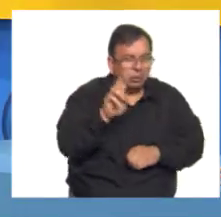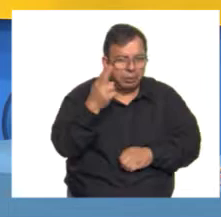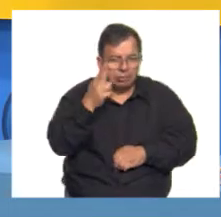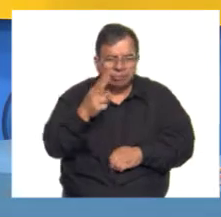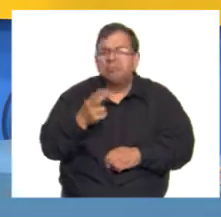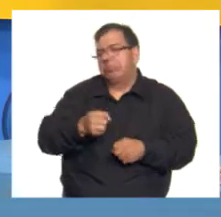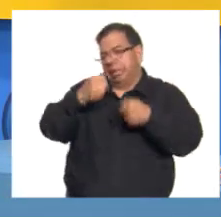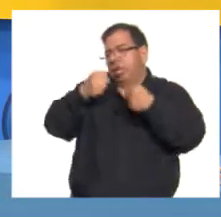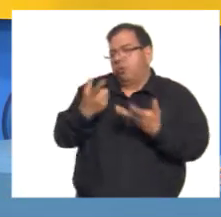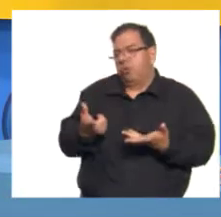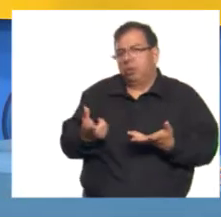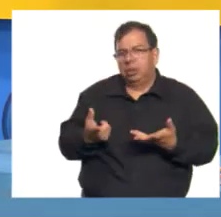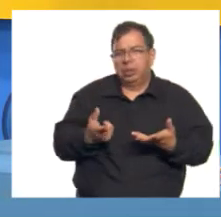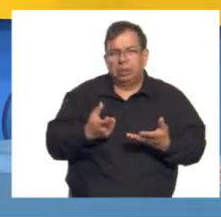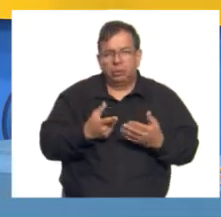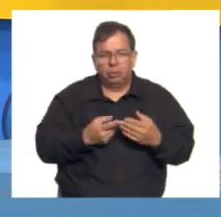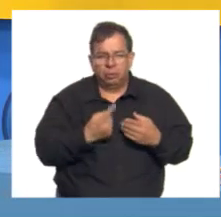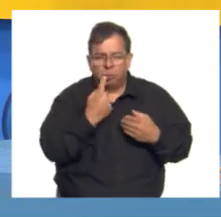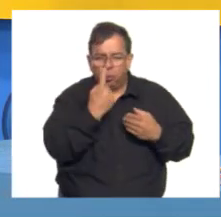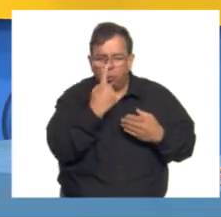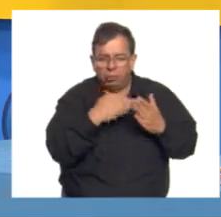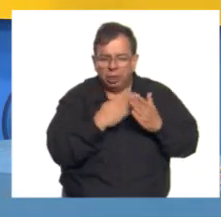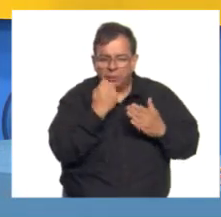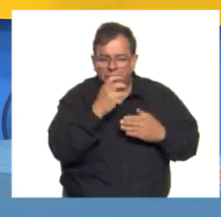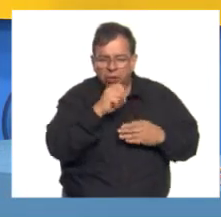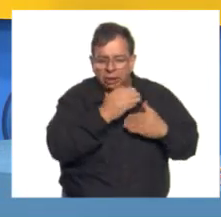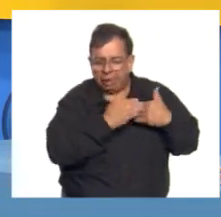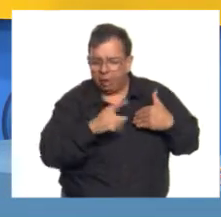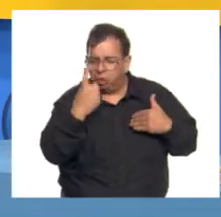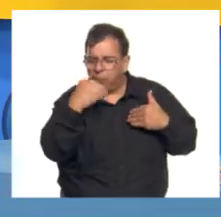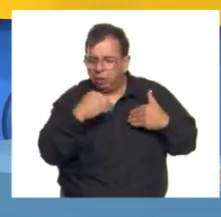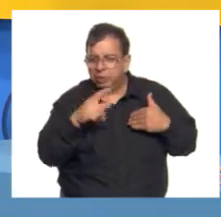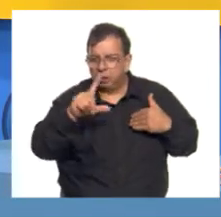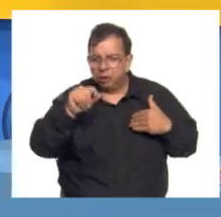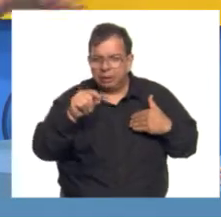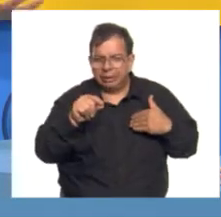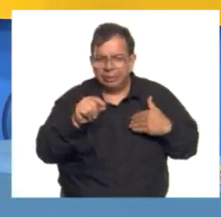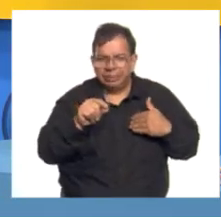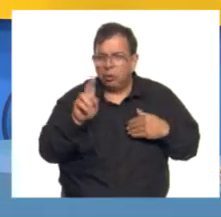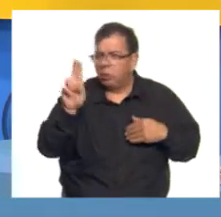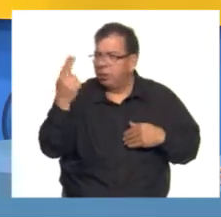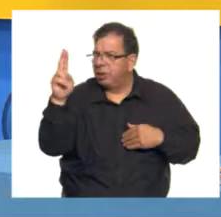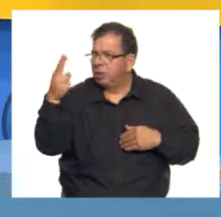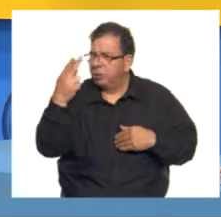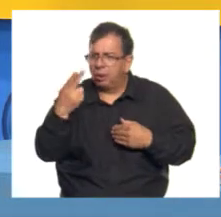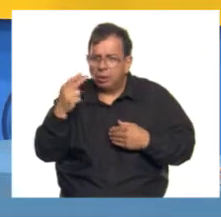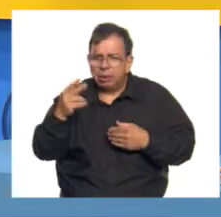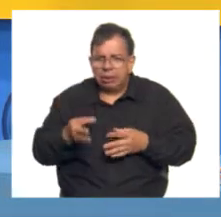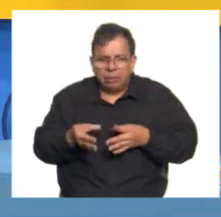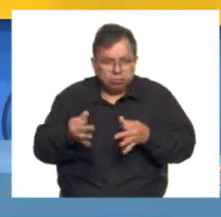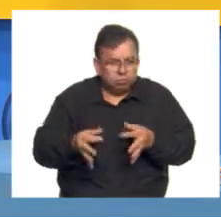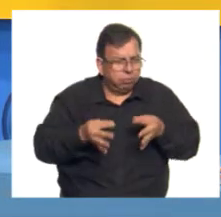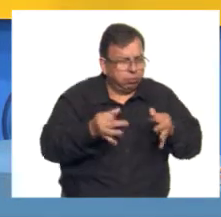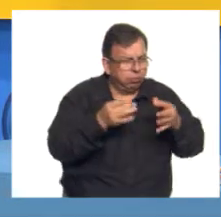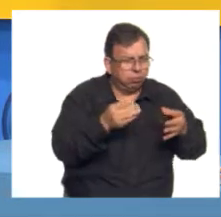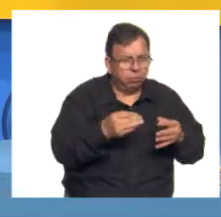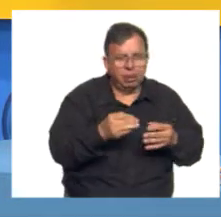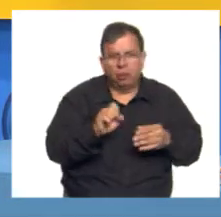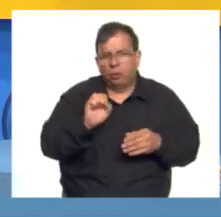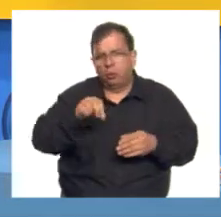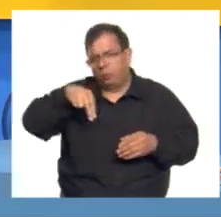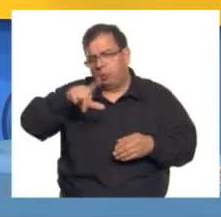sí. Entre el año de 1930 y 1970 se fundaron un gran número de universidades públicas en Nuevo